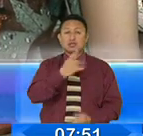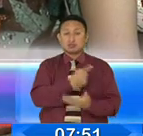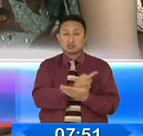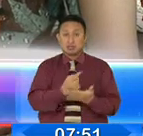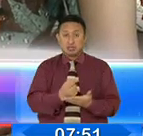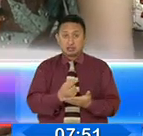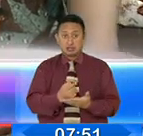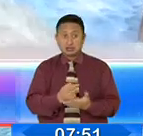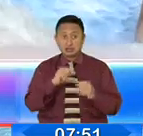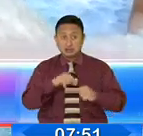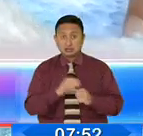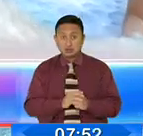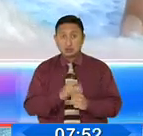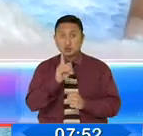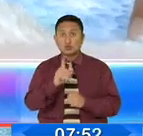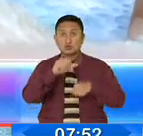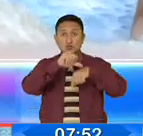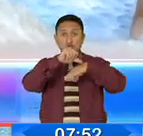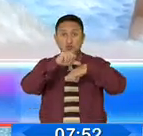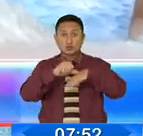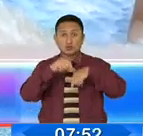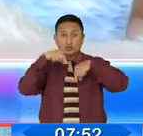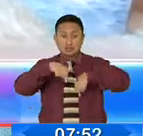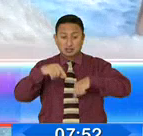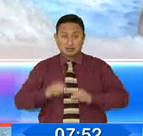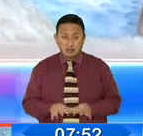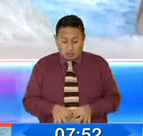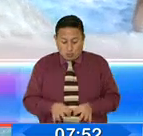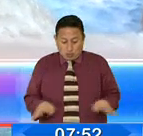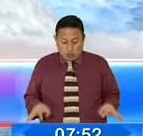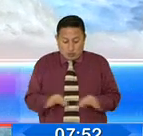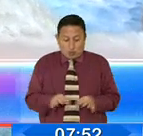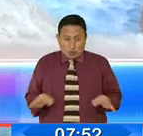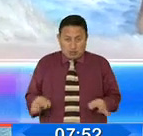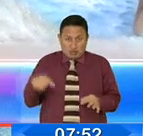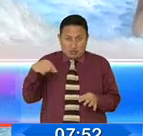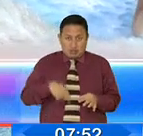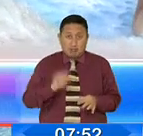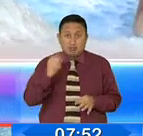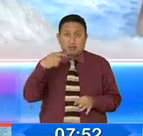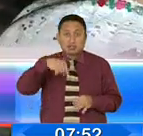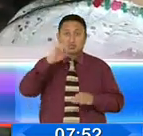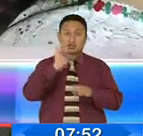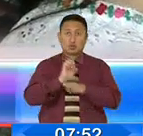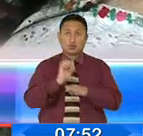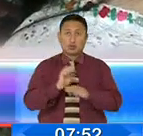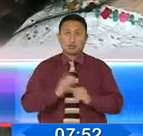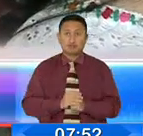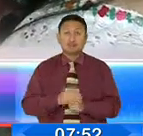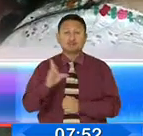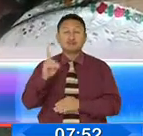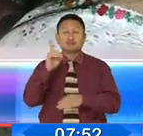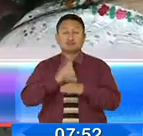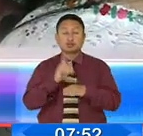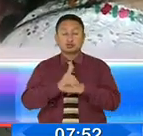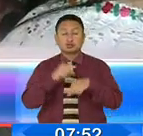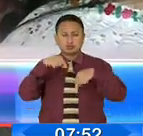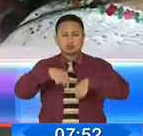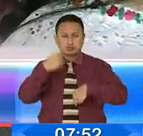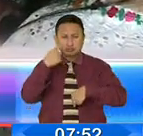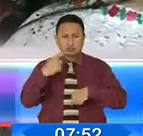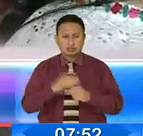días, fue sometido a una cirugía intrauterina, la primera realizada en el país. Y es que los médicos le descubrieron